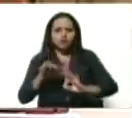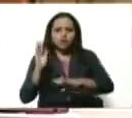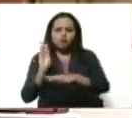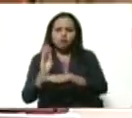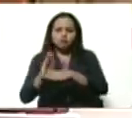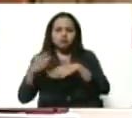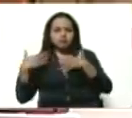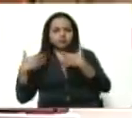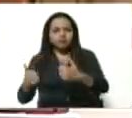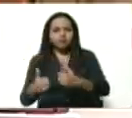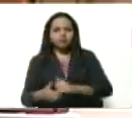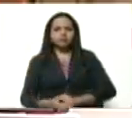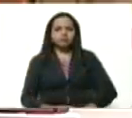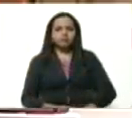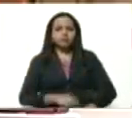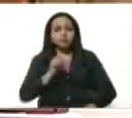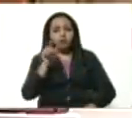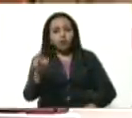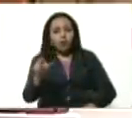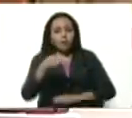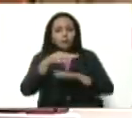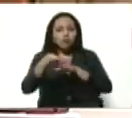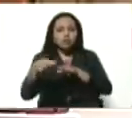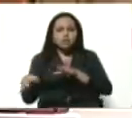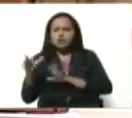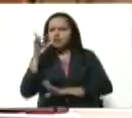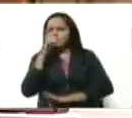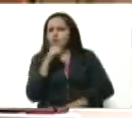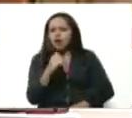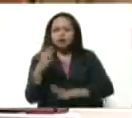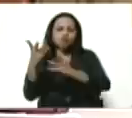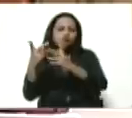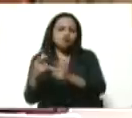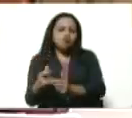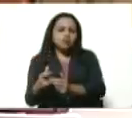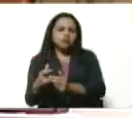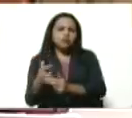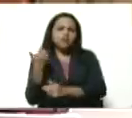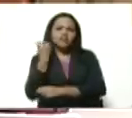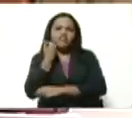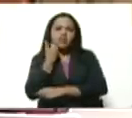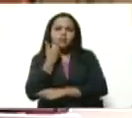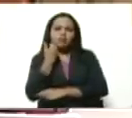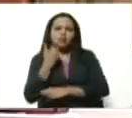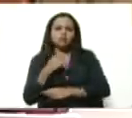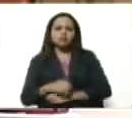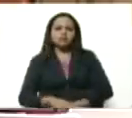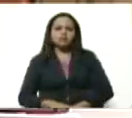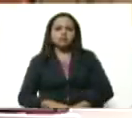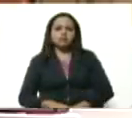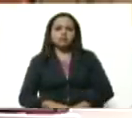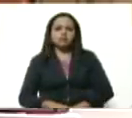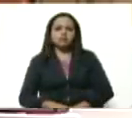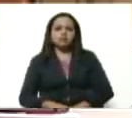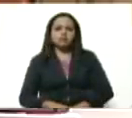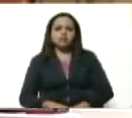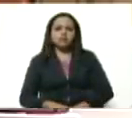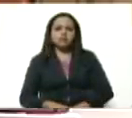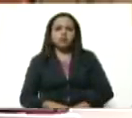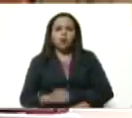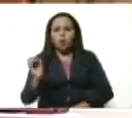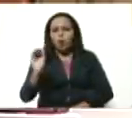y bueno en esos casos municipios que no tienen casos activos o sus casos activos son